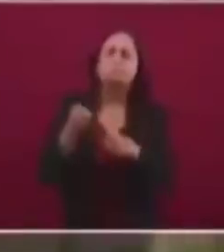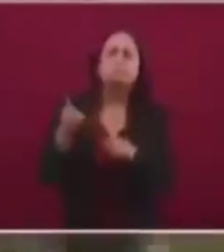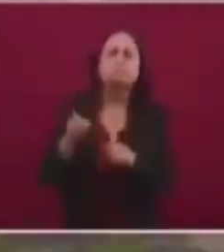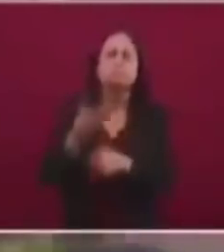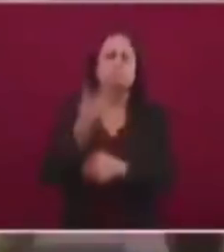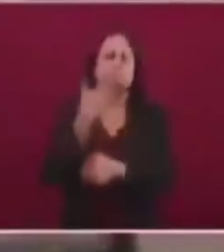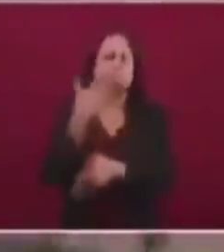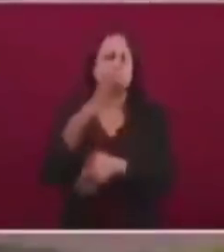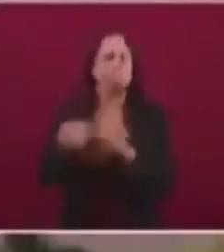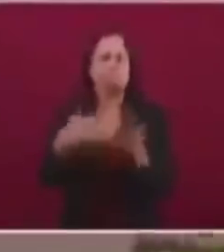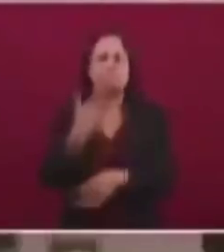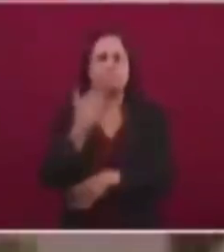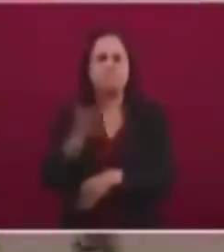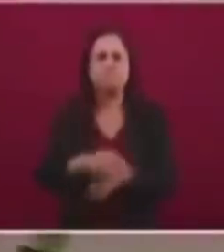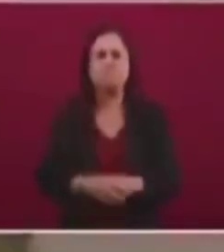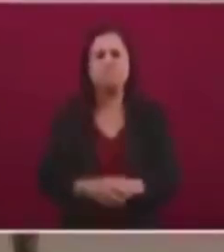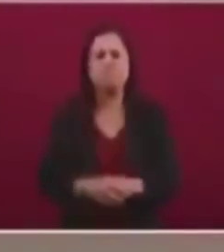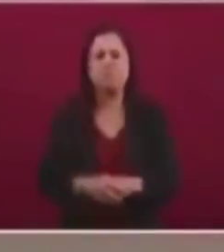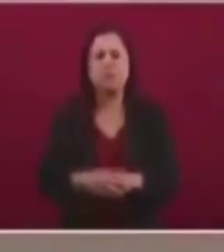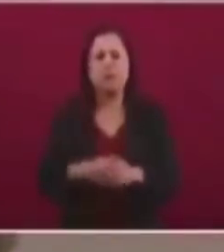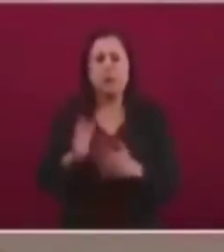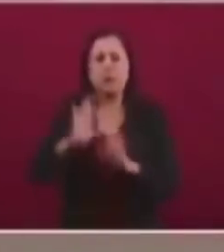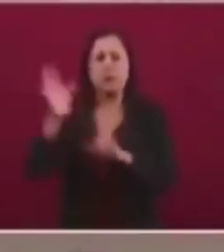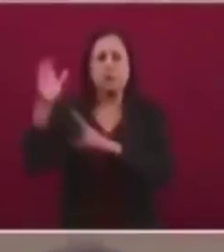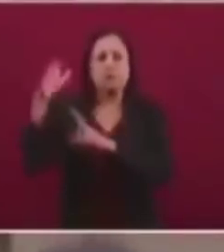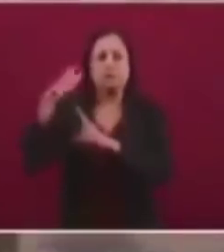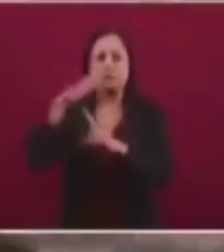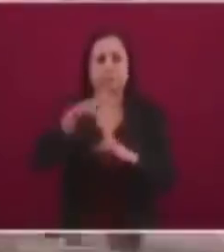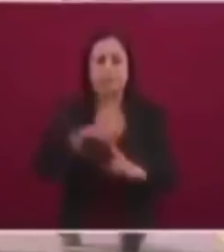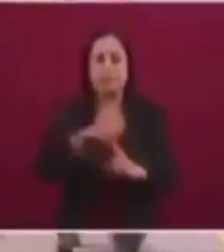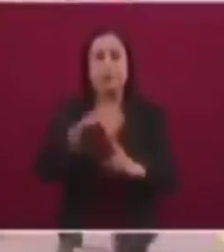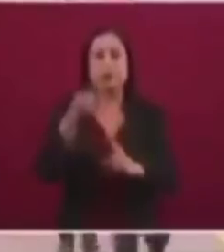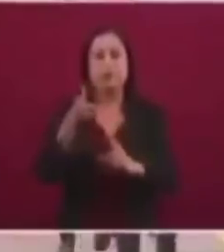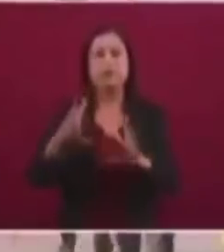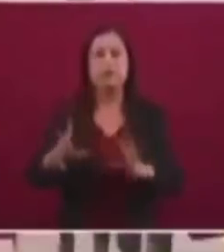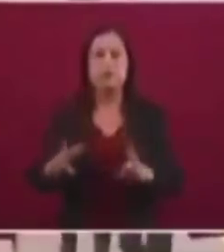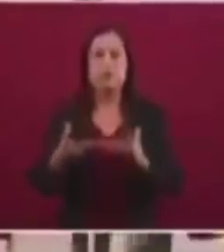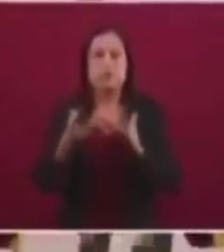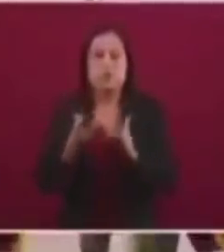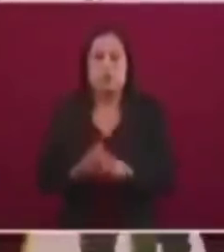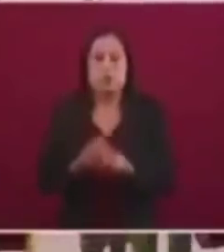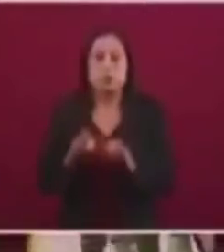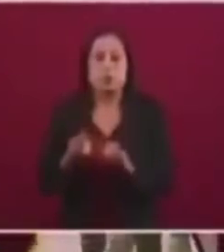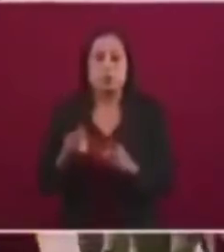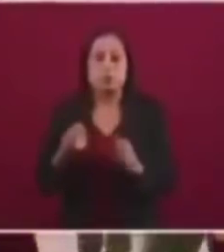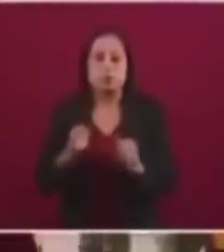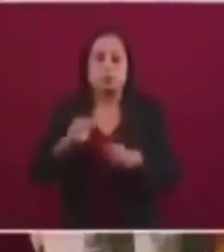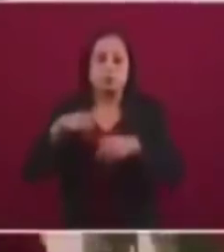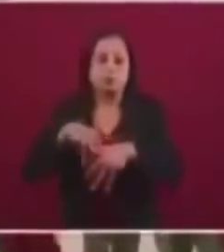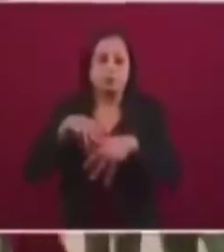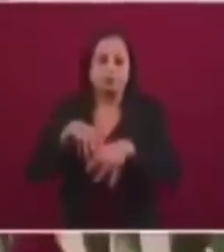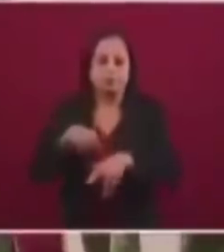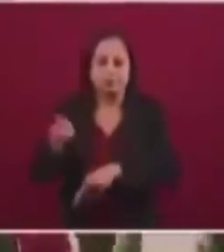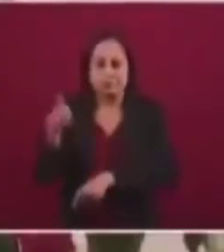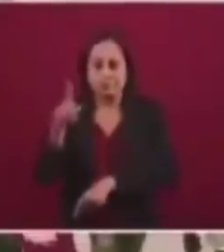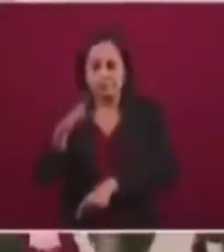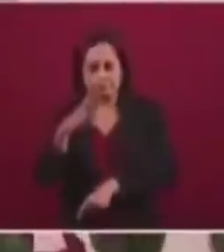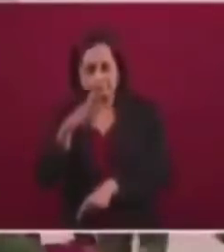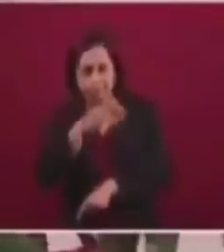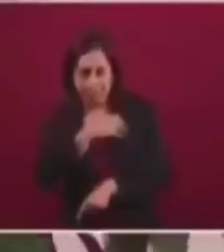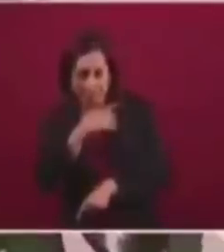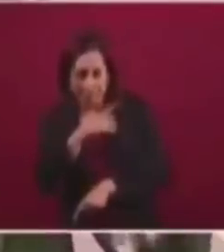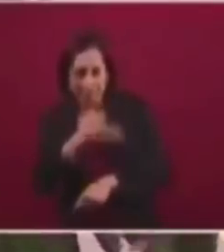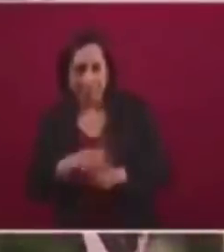fusileros paracaidistas constituyen el núcleo principal de esta gran unidad, cada uno integrado por compañías